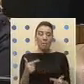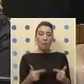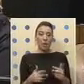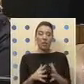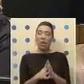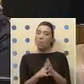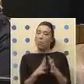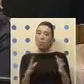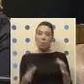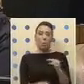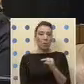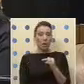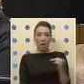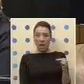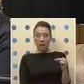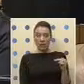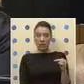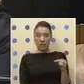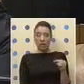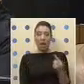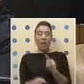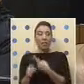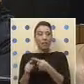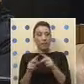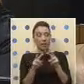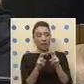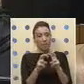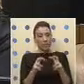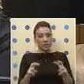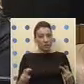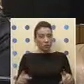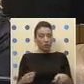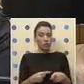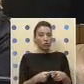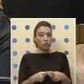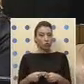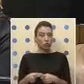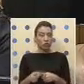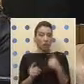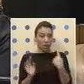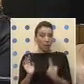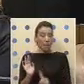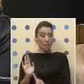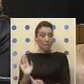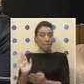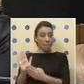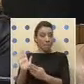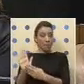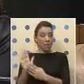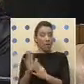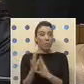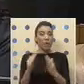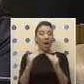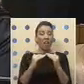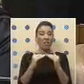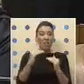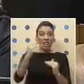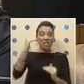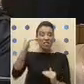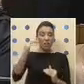tremendamente negativas. Hay diferentes investigaciones sociales que demuestran que una alta desigualdad de